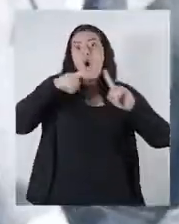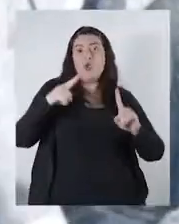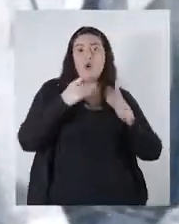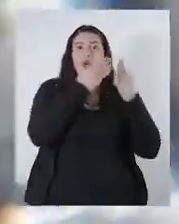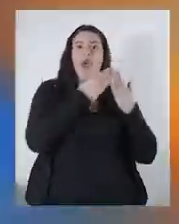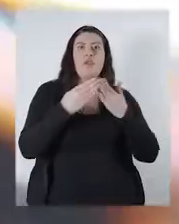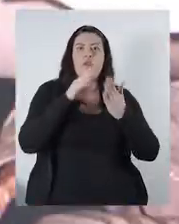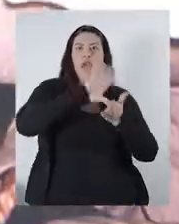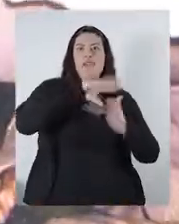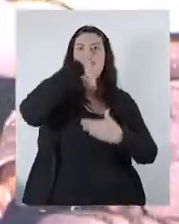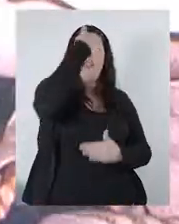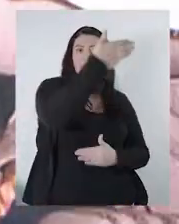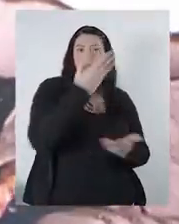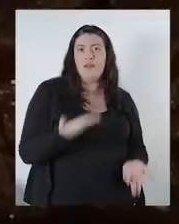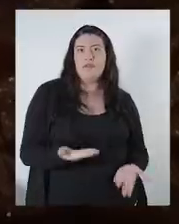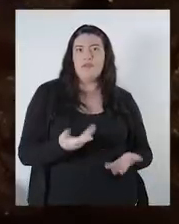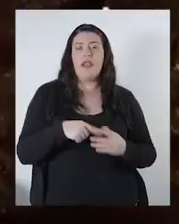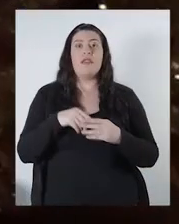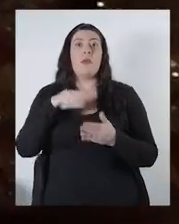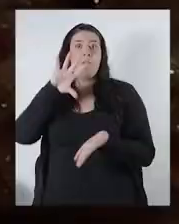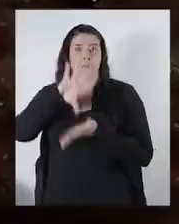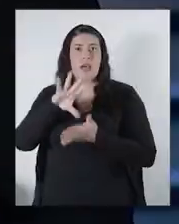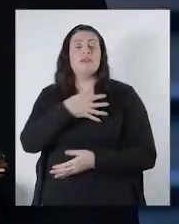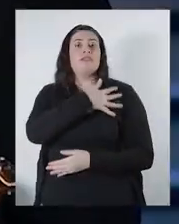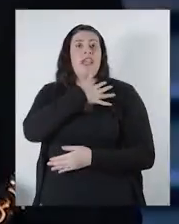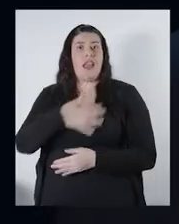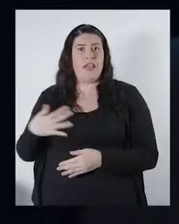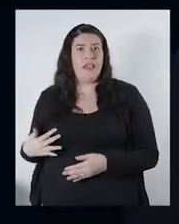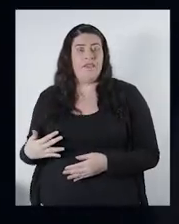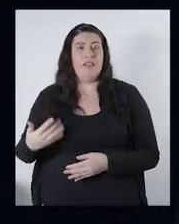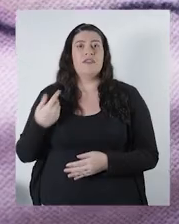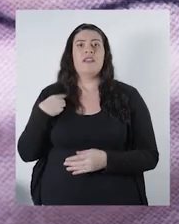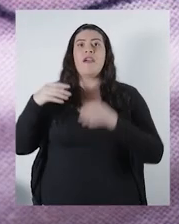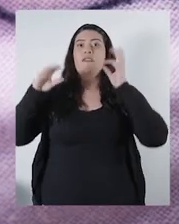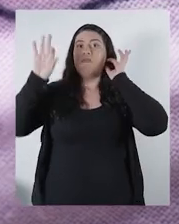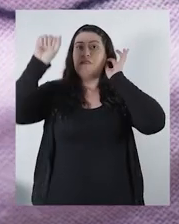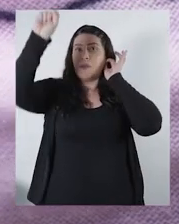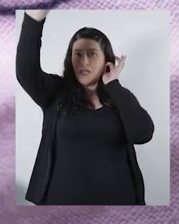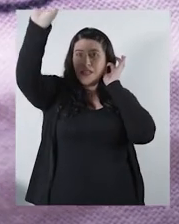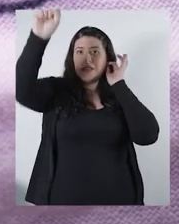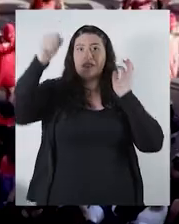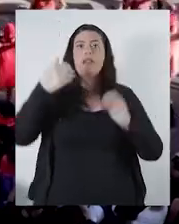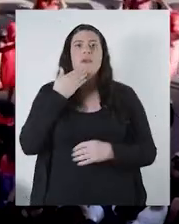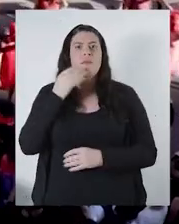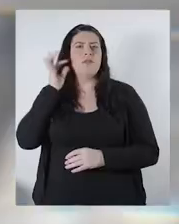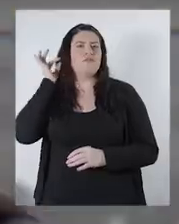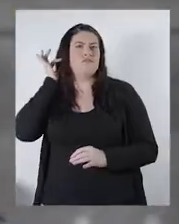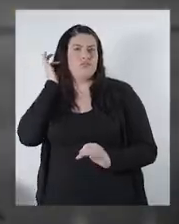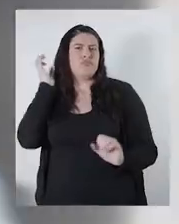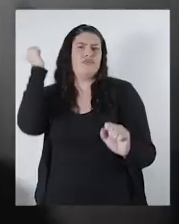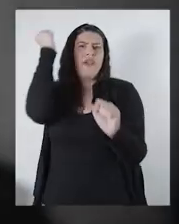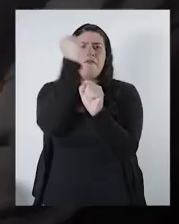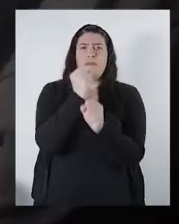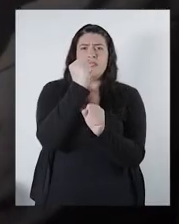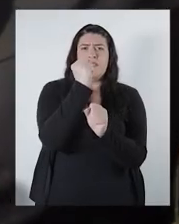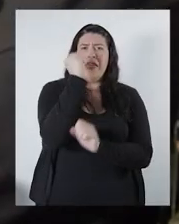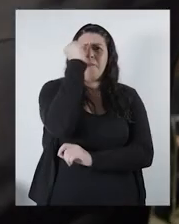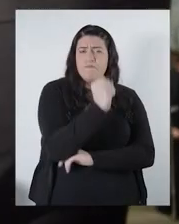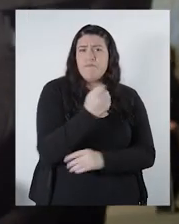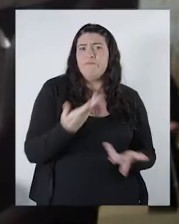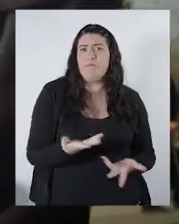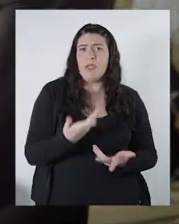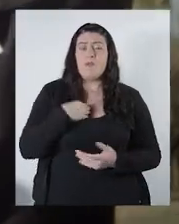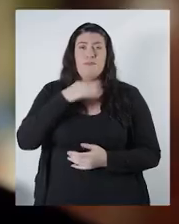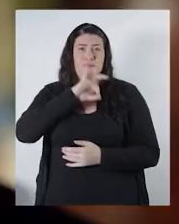que hace posgrados en el extranjero. Vives en el país LGTB, en el Chile feminista y en el Chile femicida. En